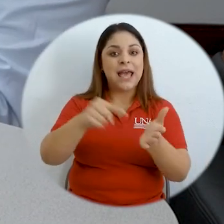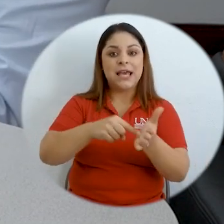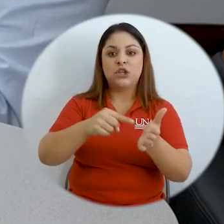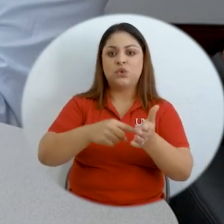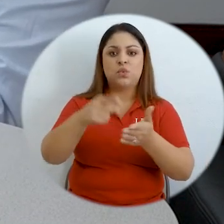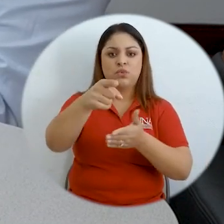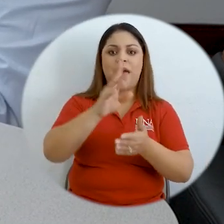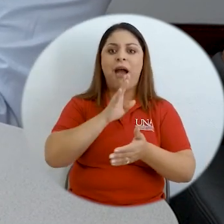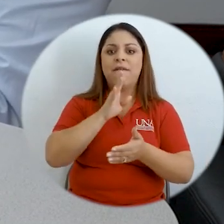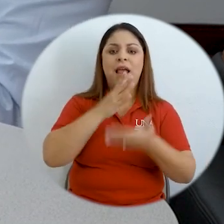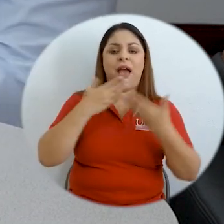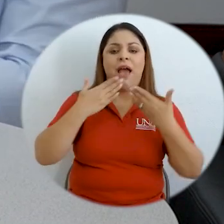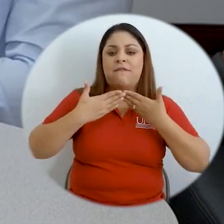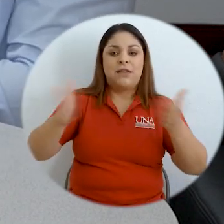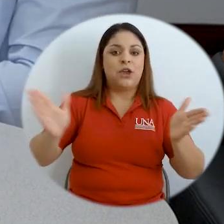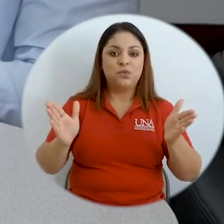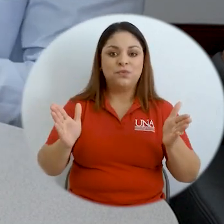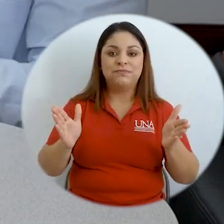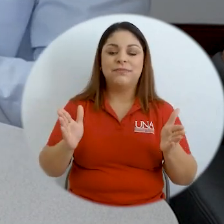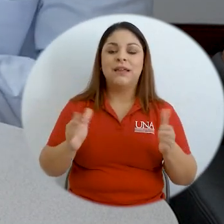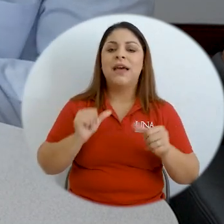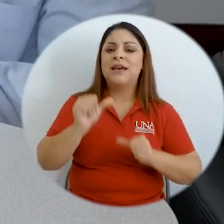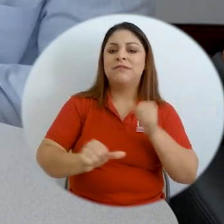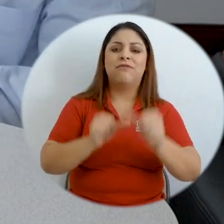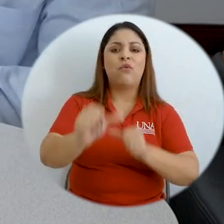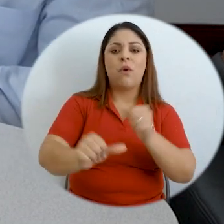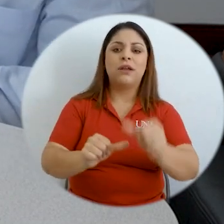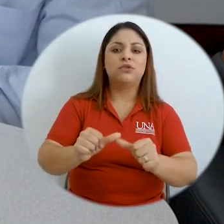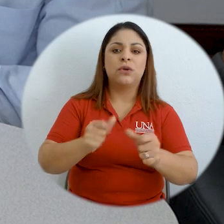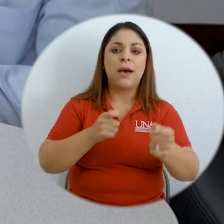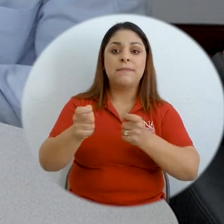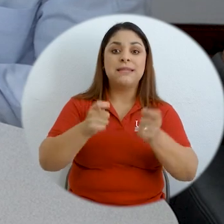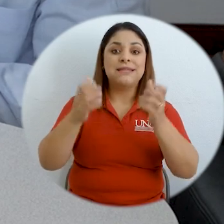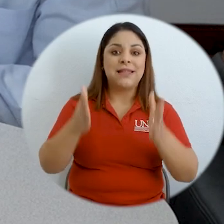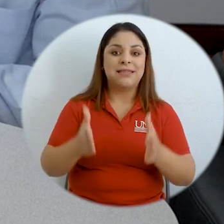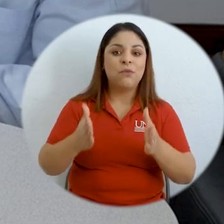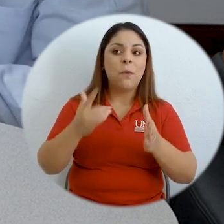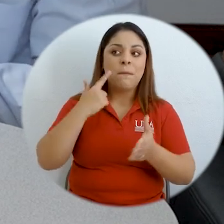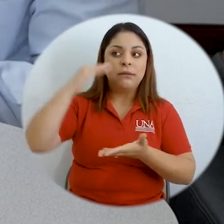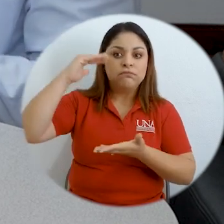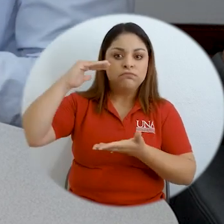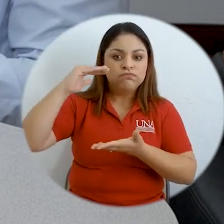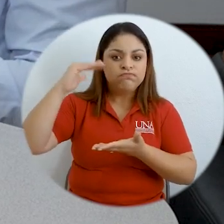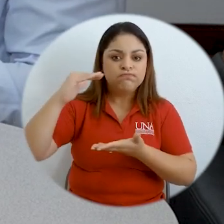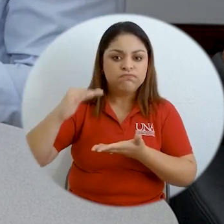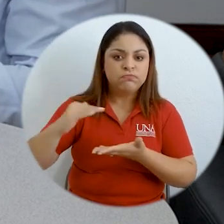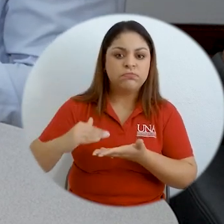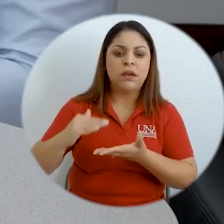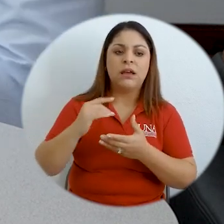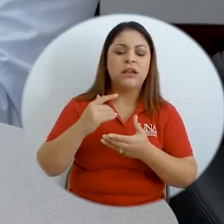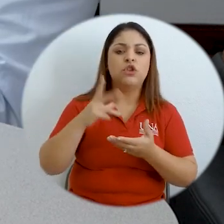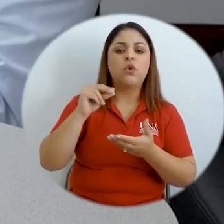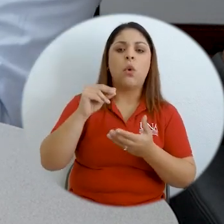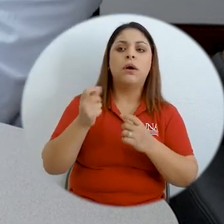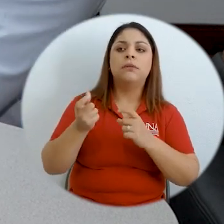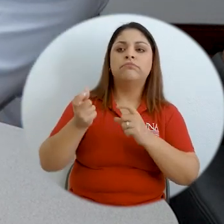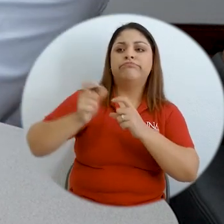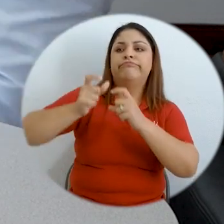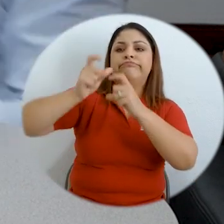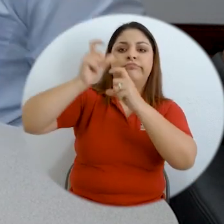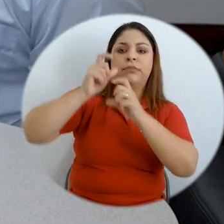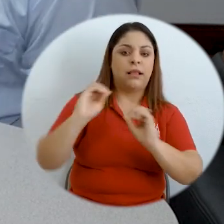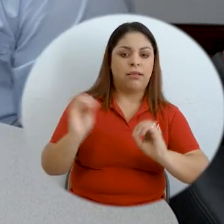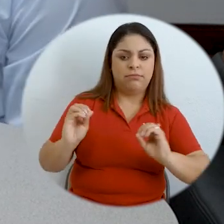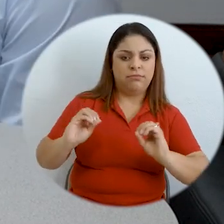habla muy abiertamente. El esfuerzo a nivel administrativo para bajar el tema de remuneraciones, lo que se paga en salarios, ¿cómo estamos con el